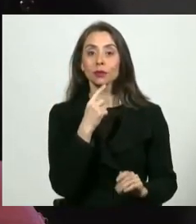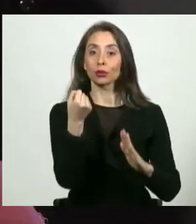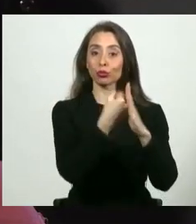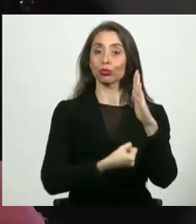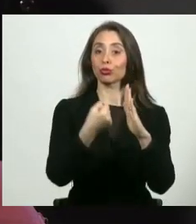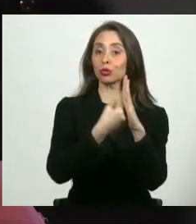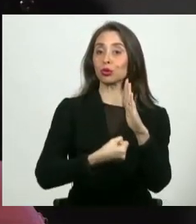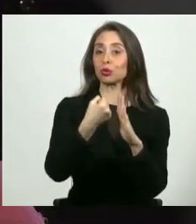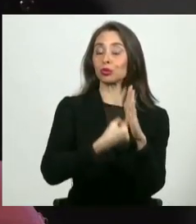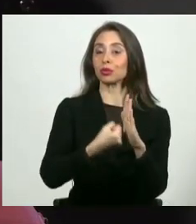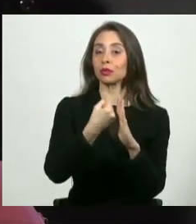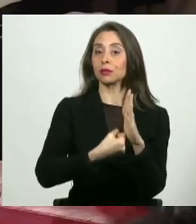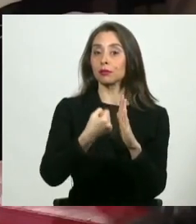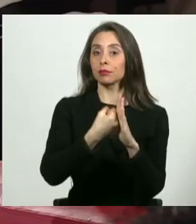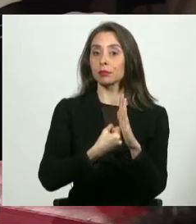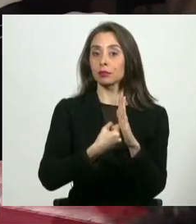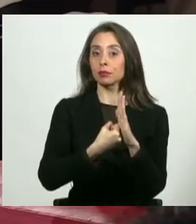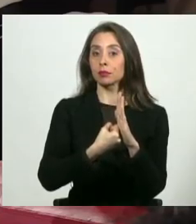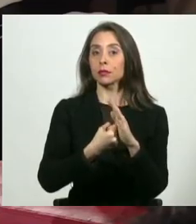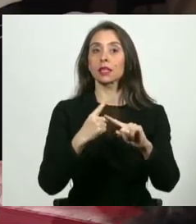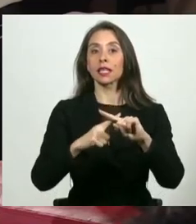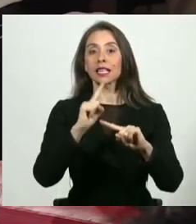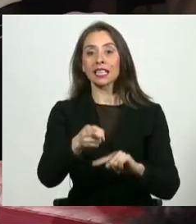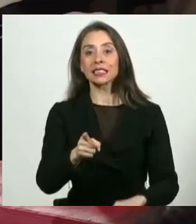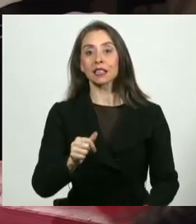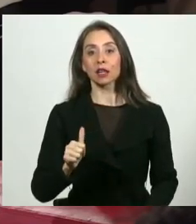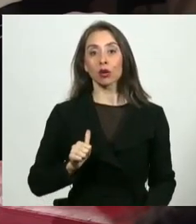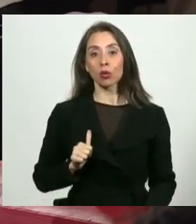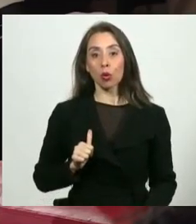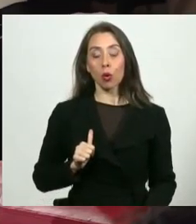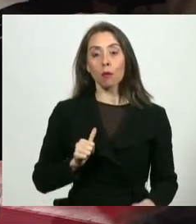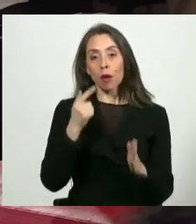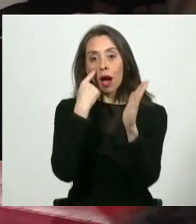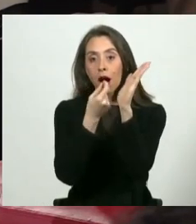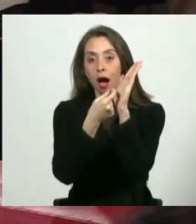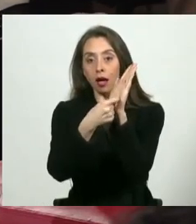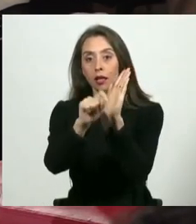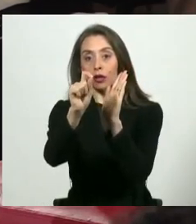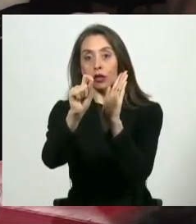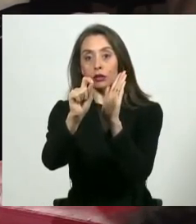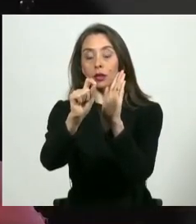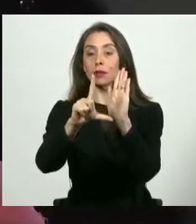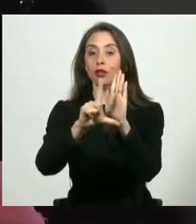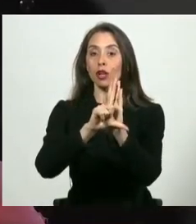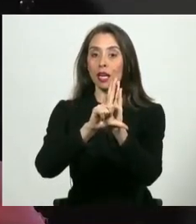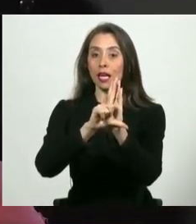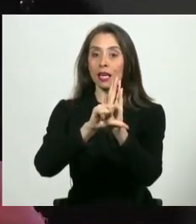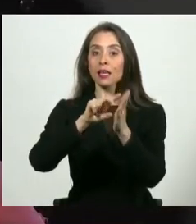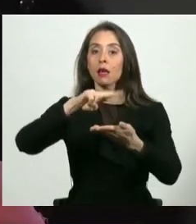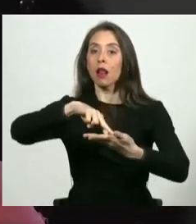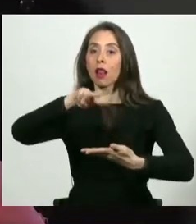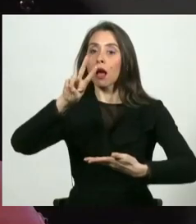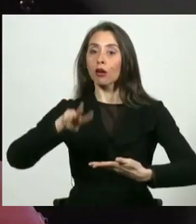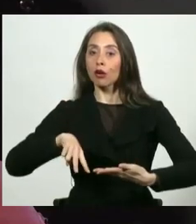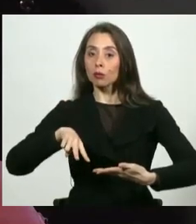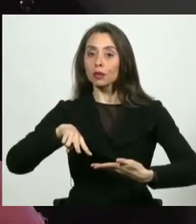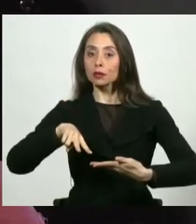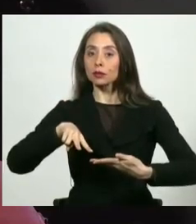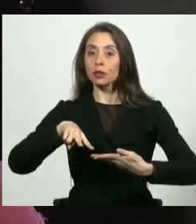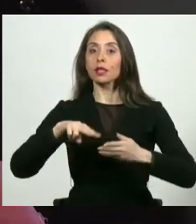lucha para exigir que se cumpla el reconocimiento de la ley y la convención a